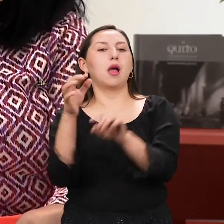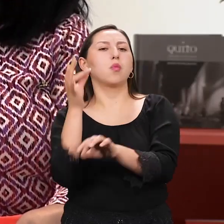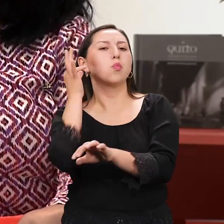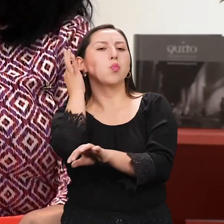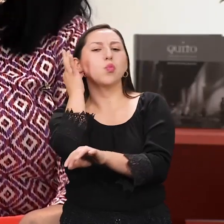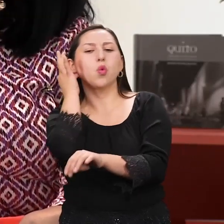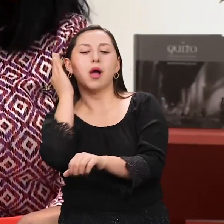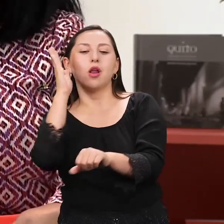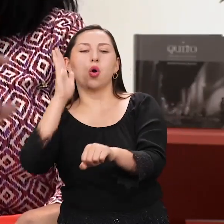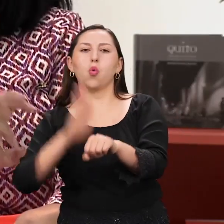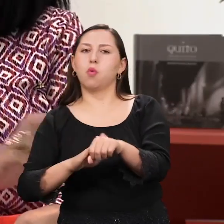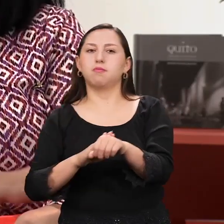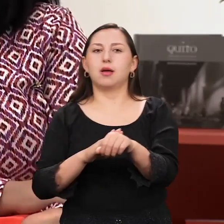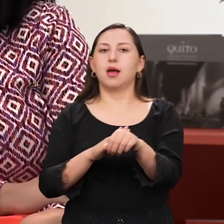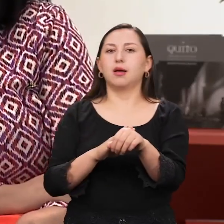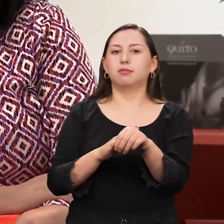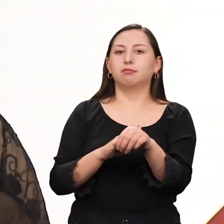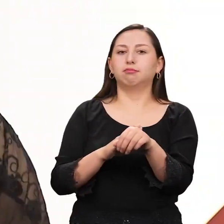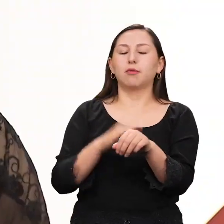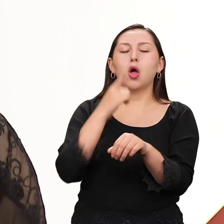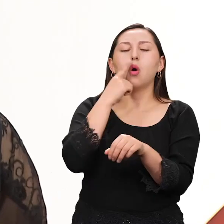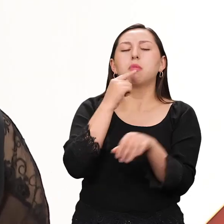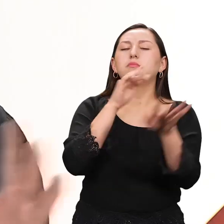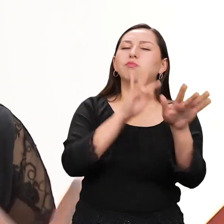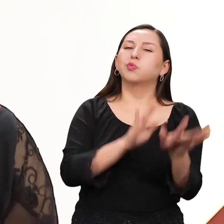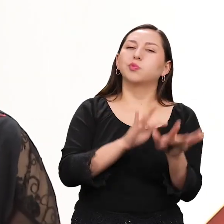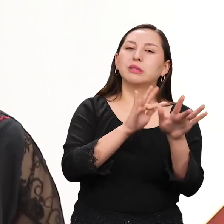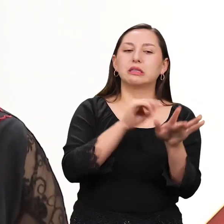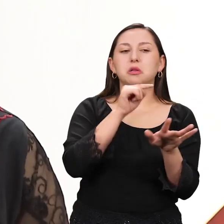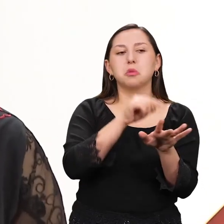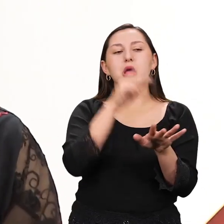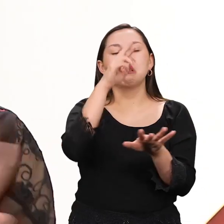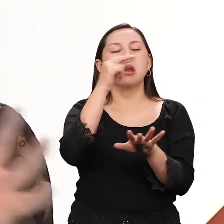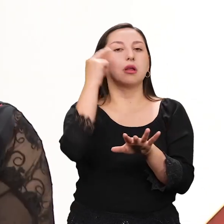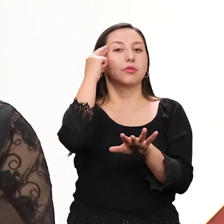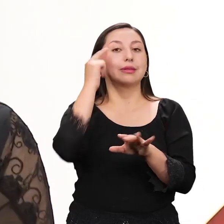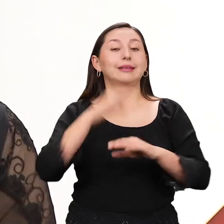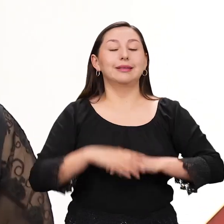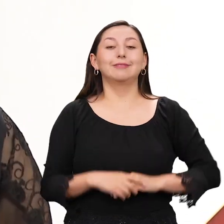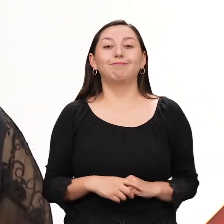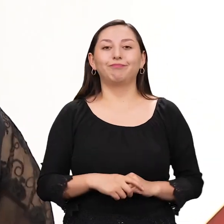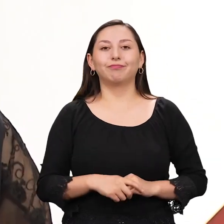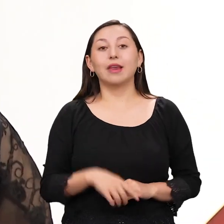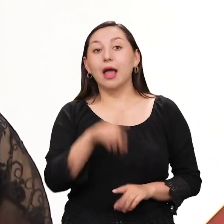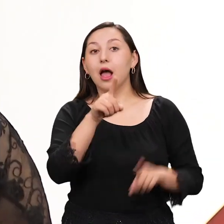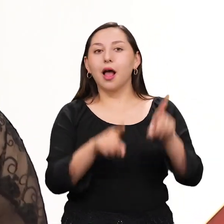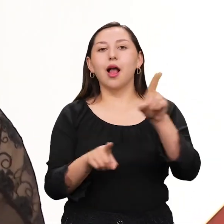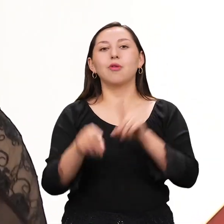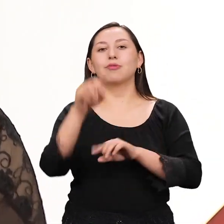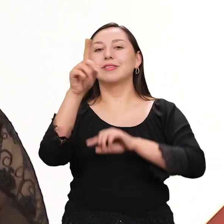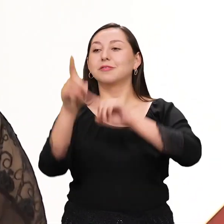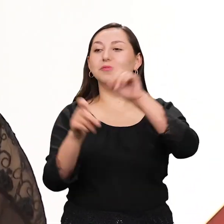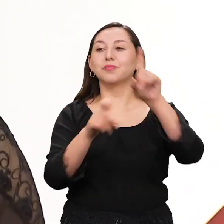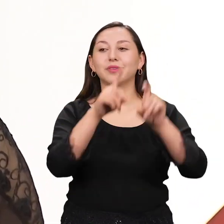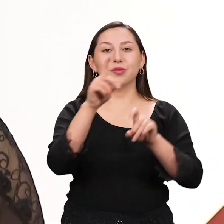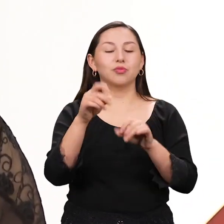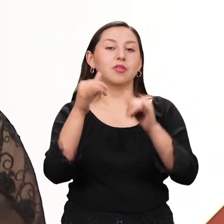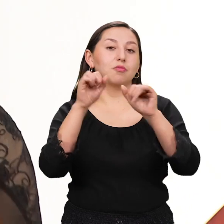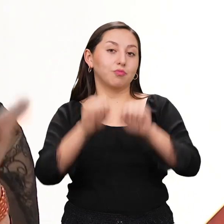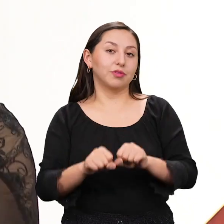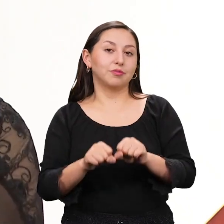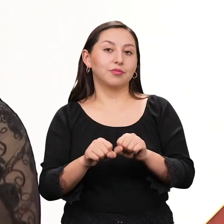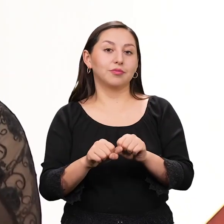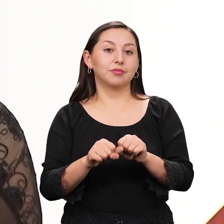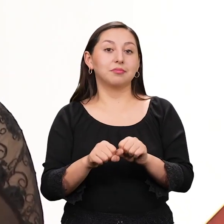desde cómo preconstruyes el acontecimiento. Creo que con lo que nos mencionas son varias las inquietudes que se plantean. Hay una lista todavía,